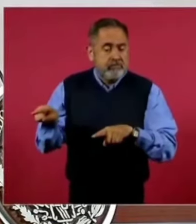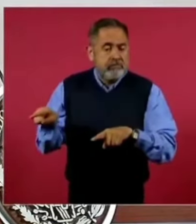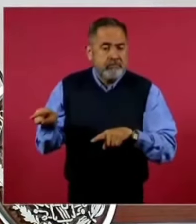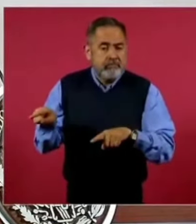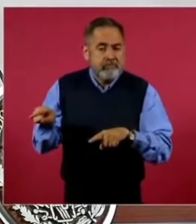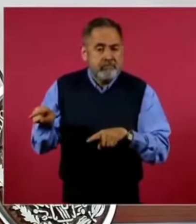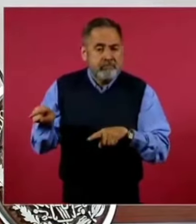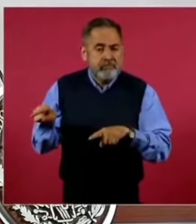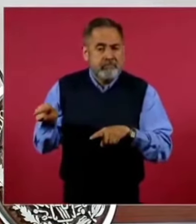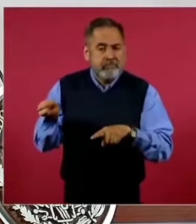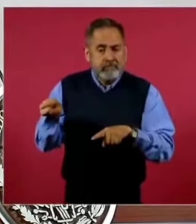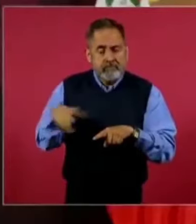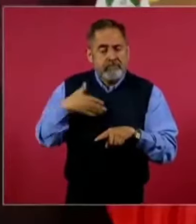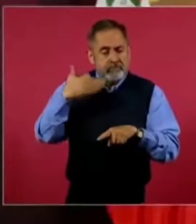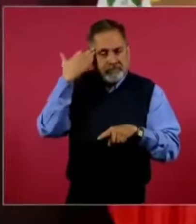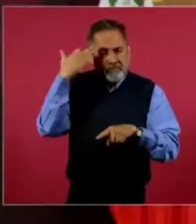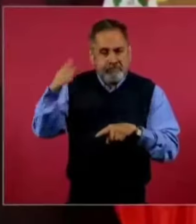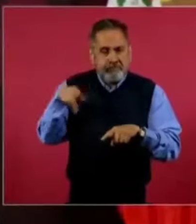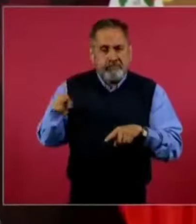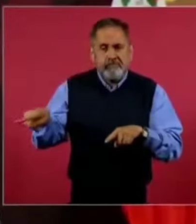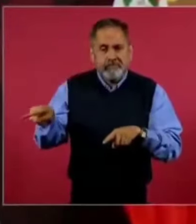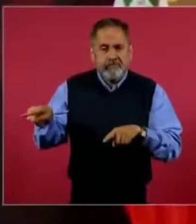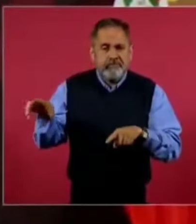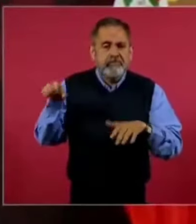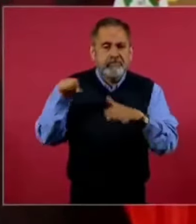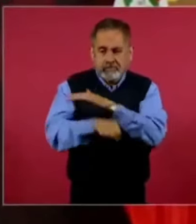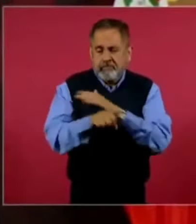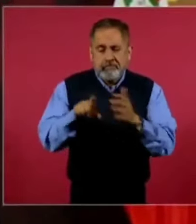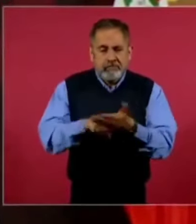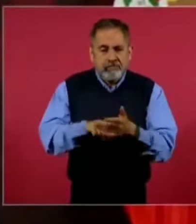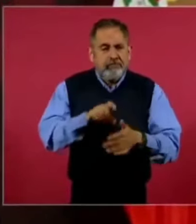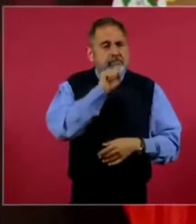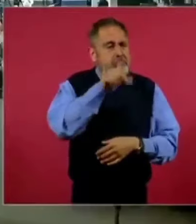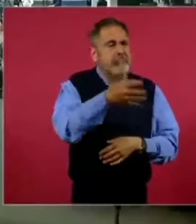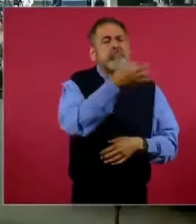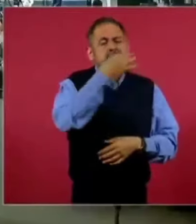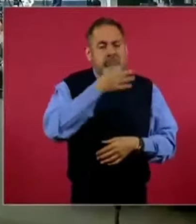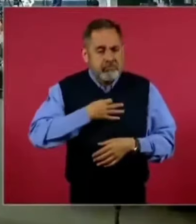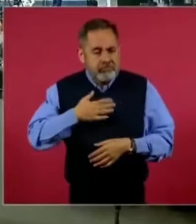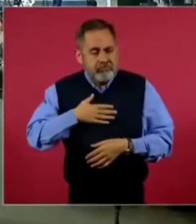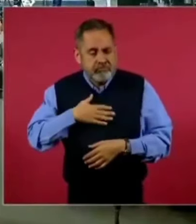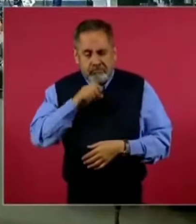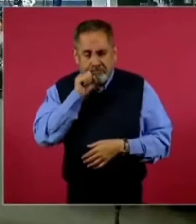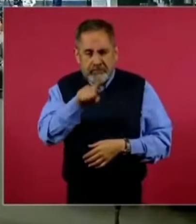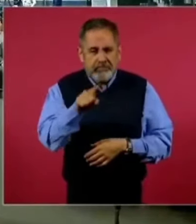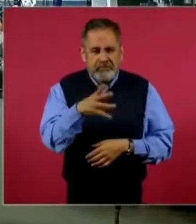y en ese entonces también avisaron a los